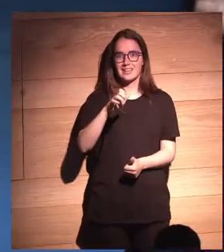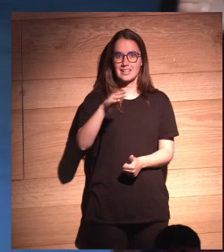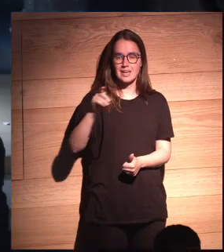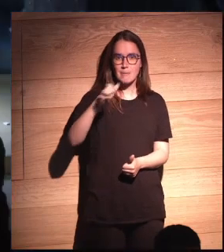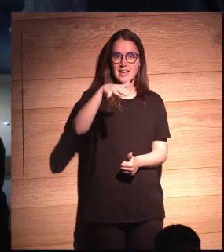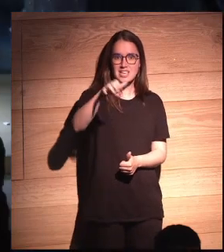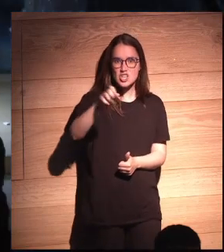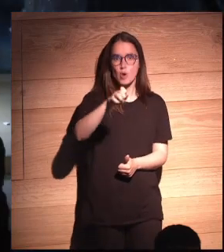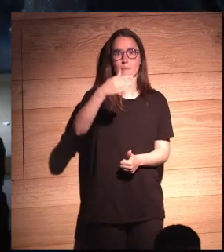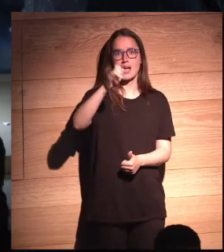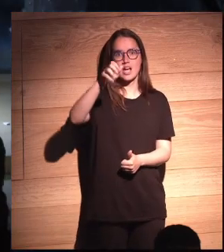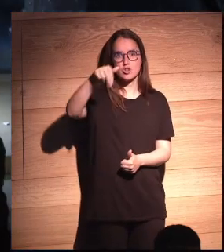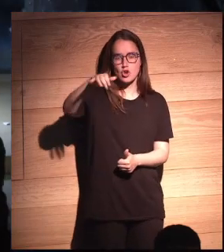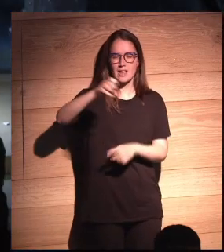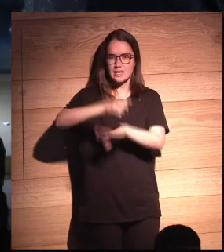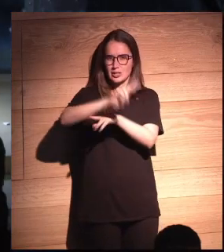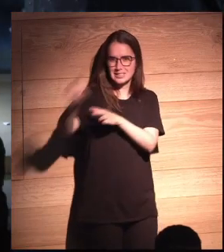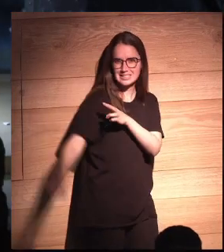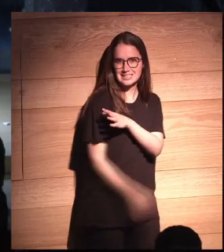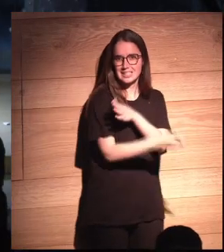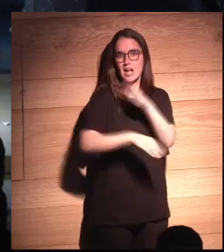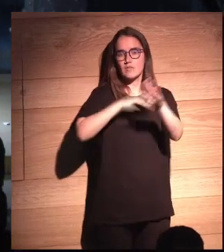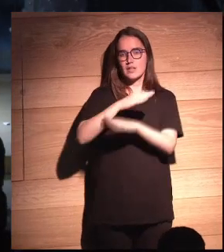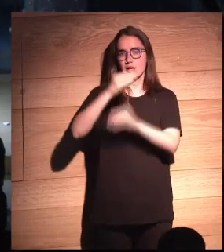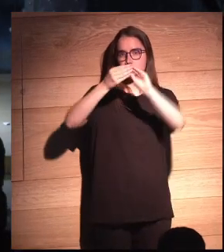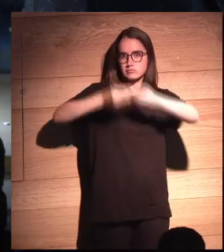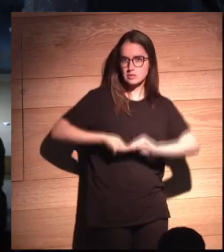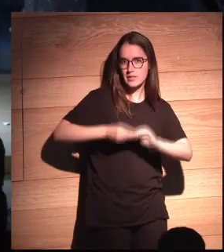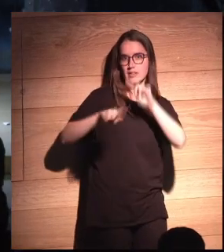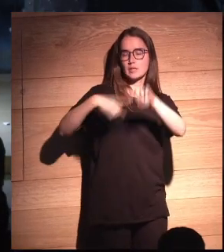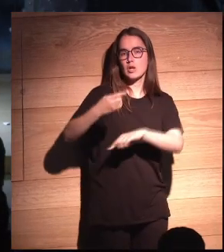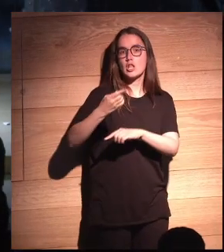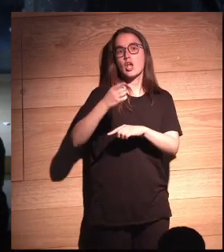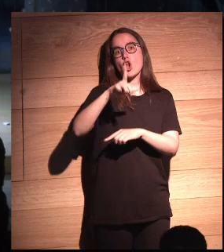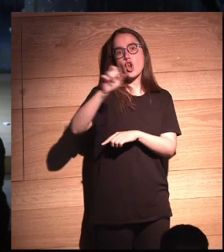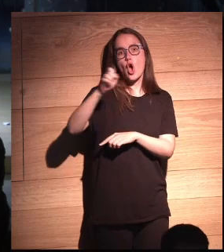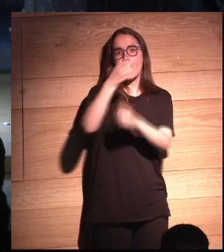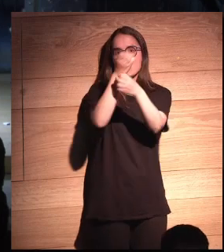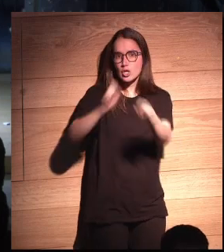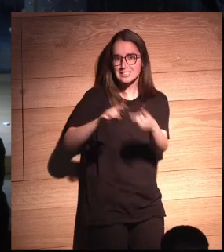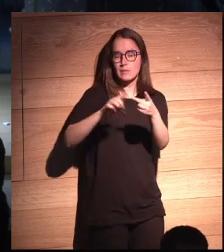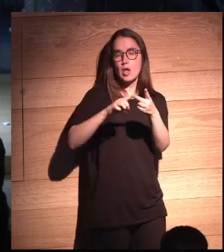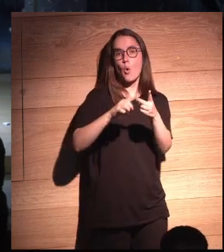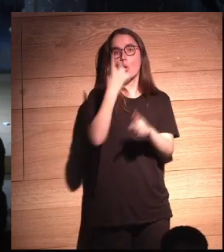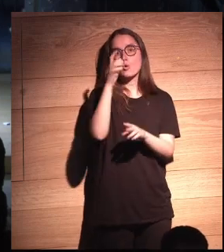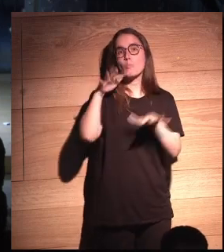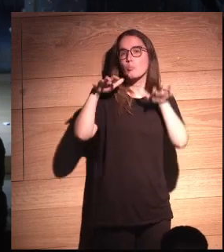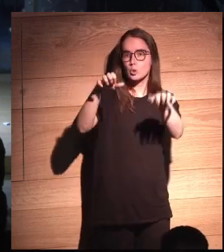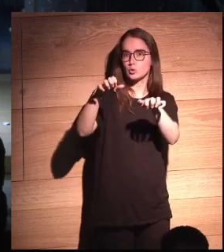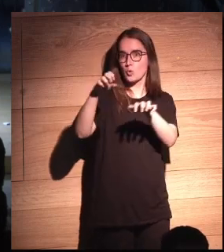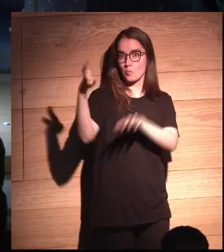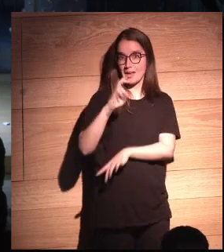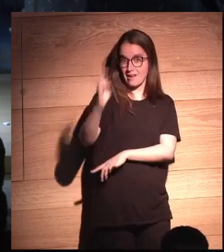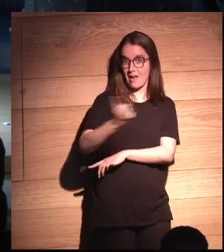Maillo, de Bayona y de otros directores, y terminó realizando los making-ofs también de Lo Imposible, de Un monstruo viene a verme y otras